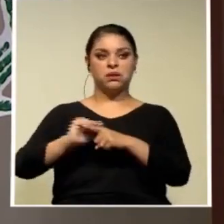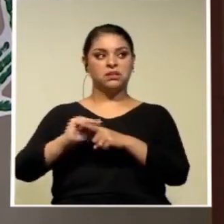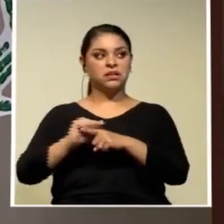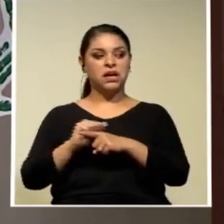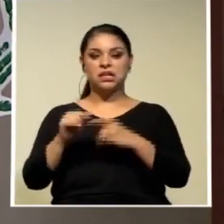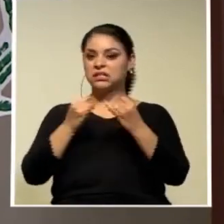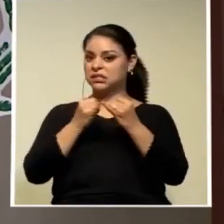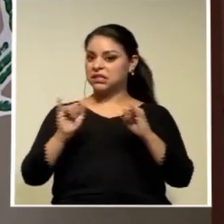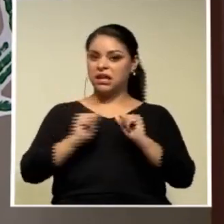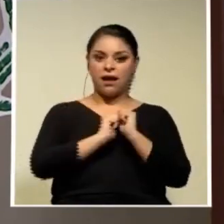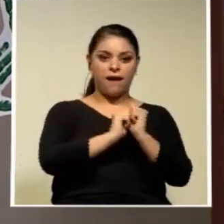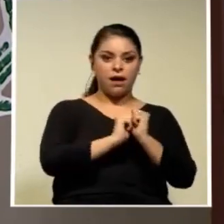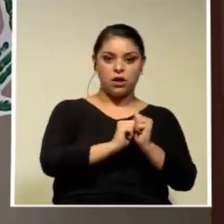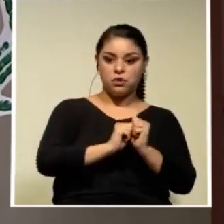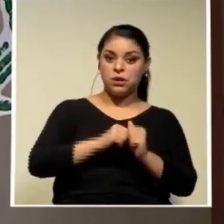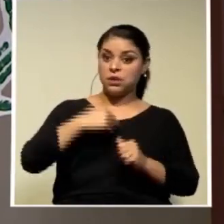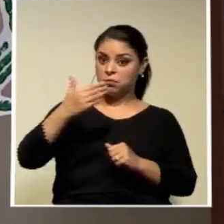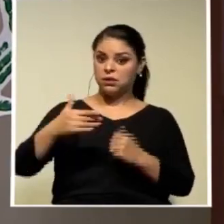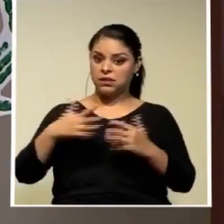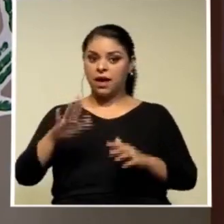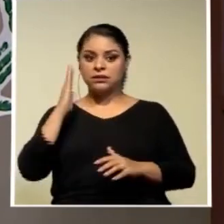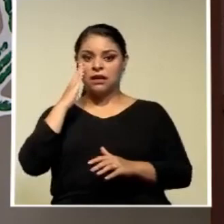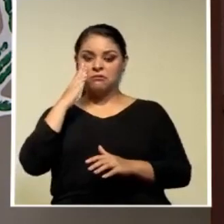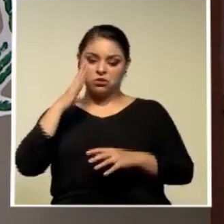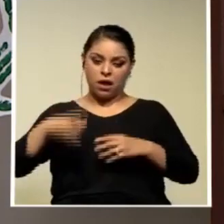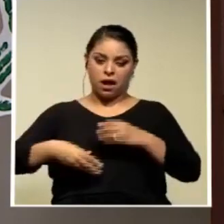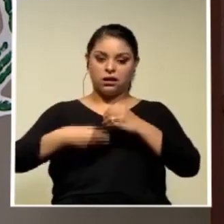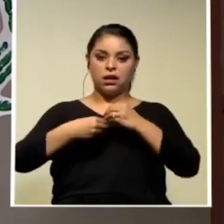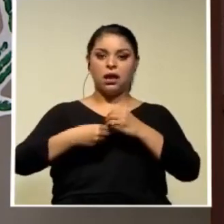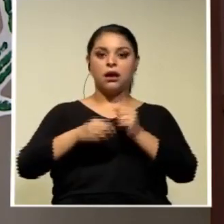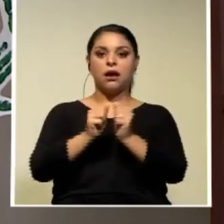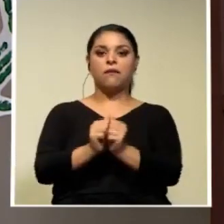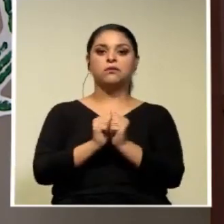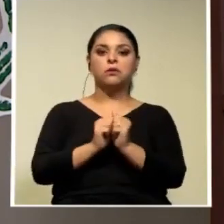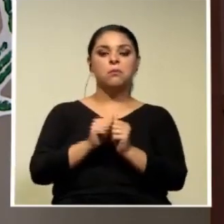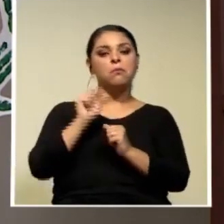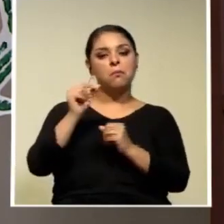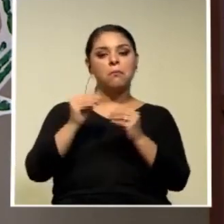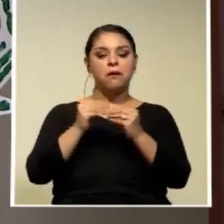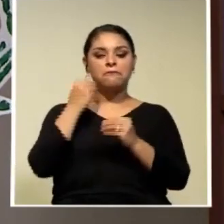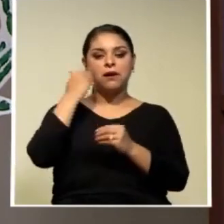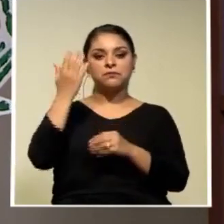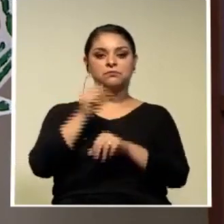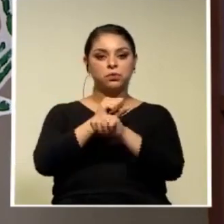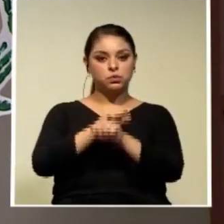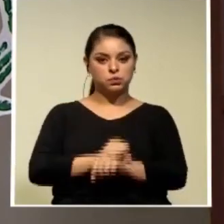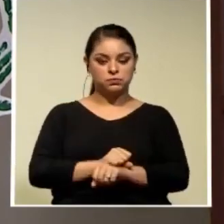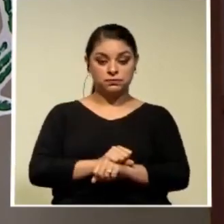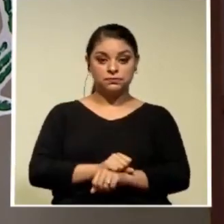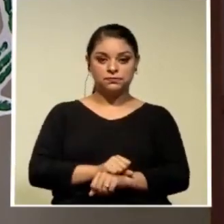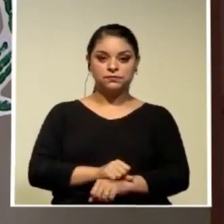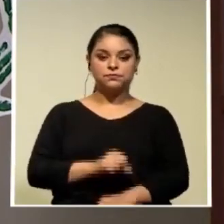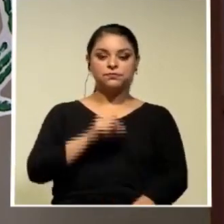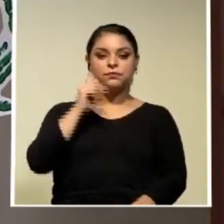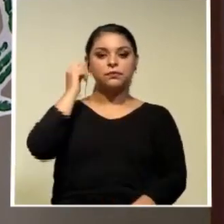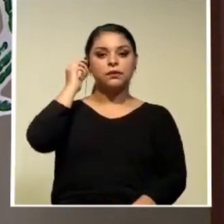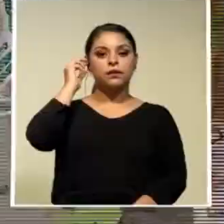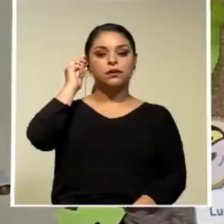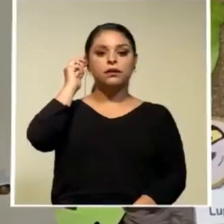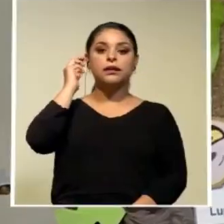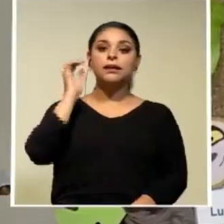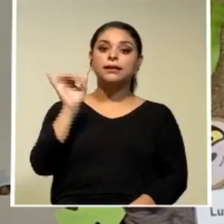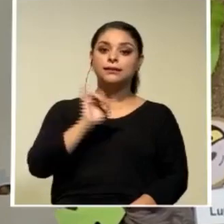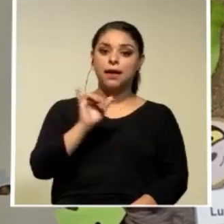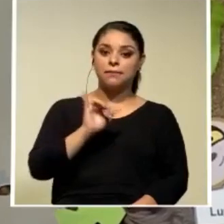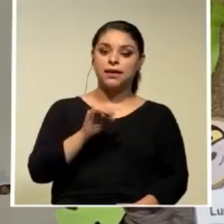sin el palito ni nada, y cuando ya lo dominemos, pues incorporamos el elemento para que nos sea un poquito más fácil. Excelente, ¿de acuerdo? Sí. Y ¿sí? Quizás también pase, niña